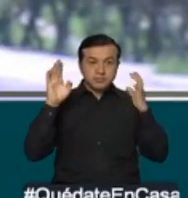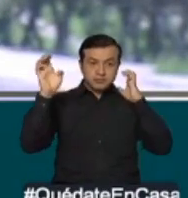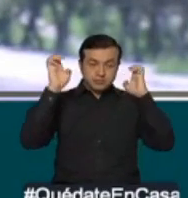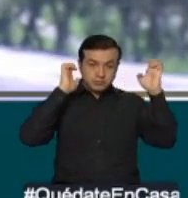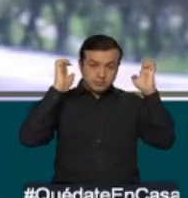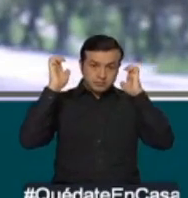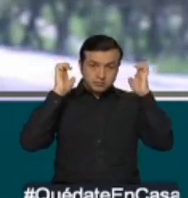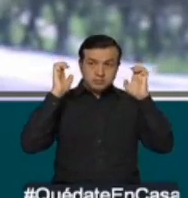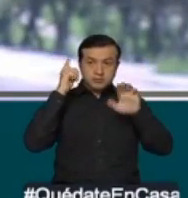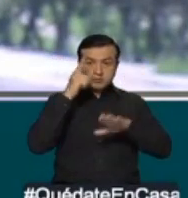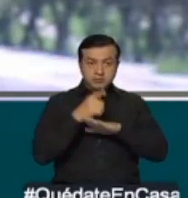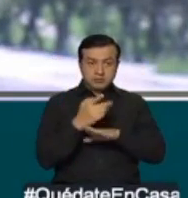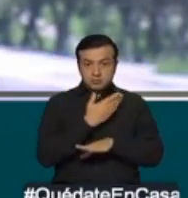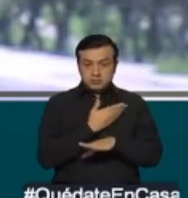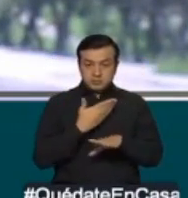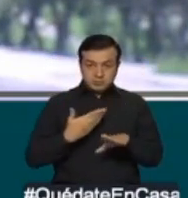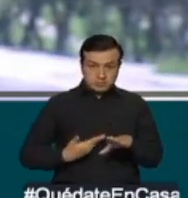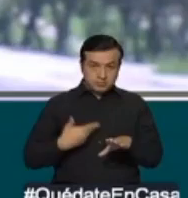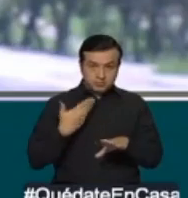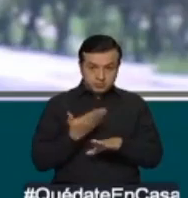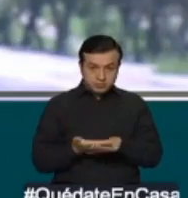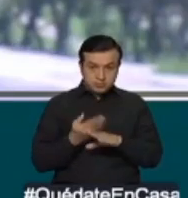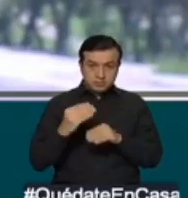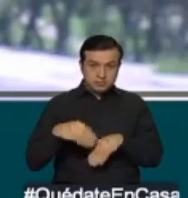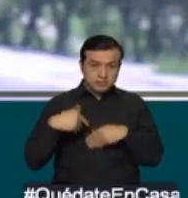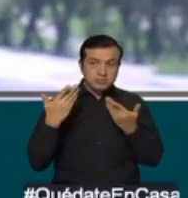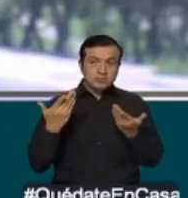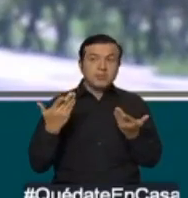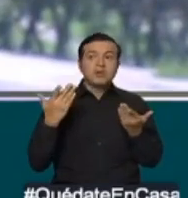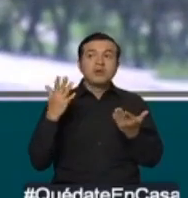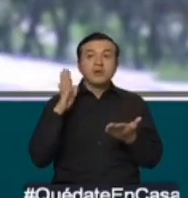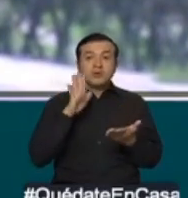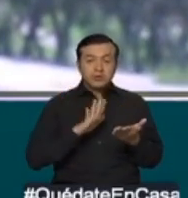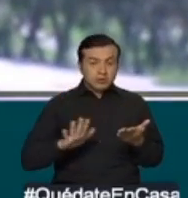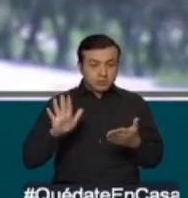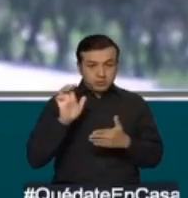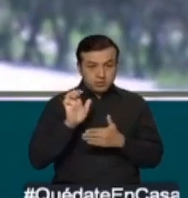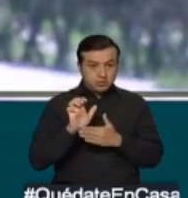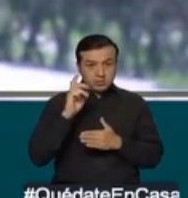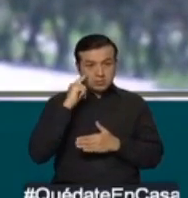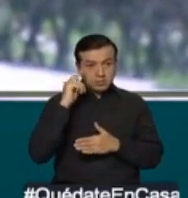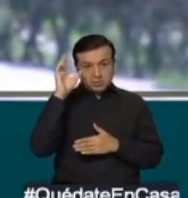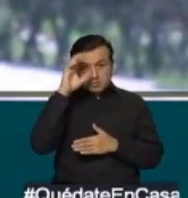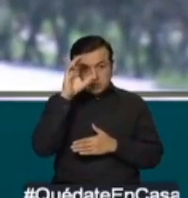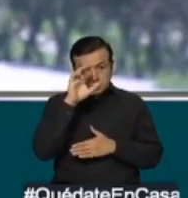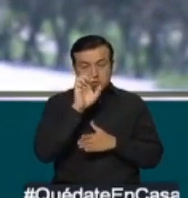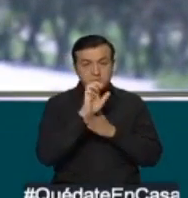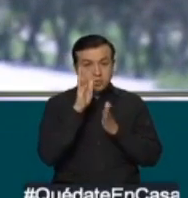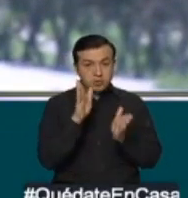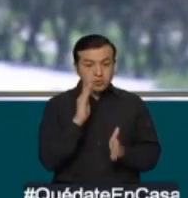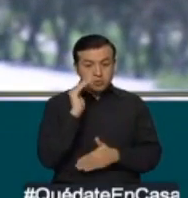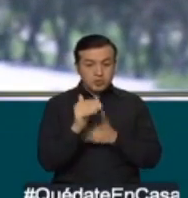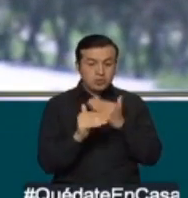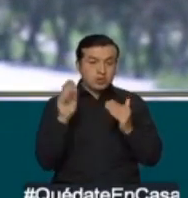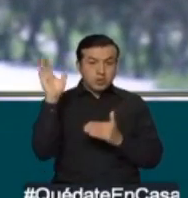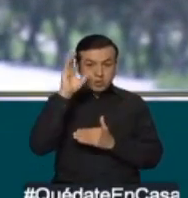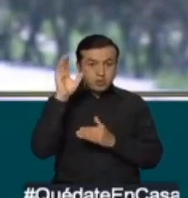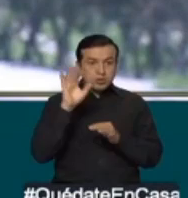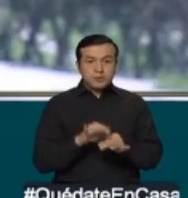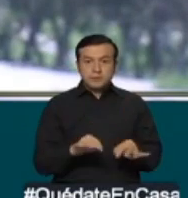dispuesta por el presidente y es ir hasta las casas de lo contrario no ir a buscar a los ecuatorianos hacer un proceso de búsqueda